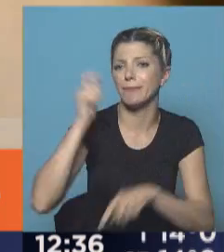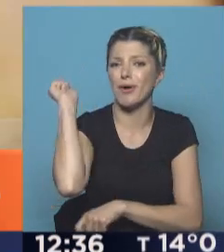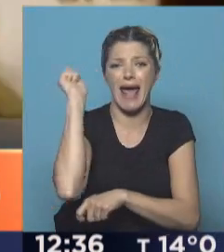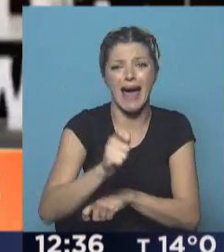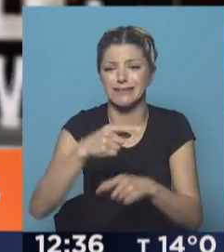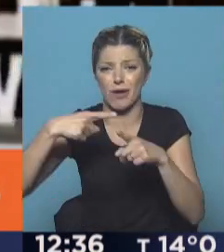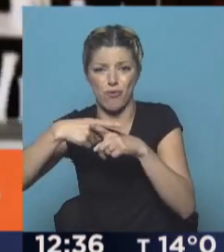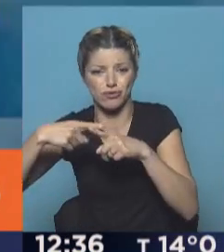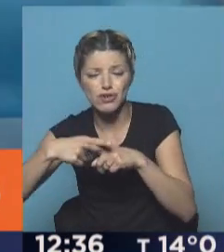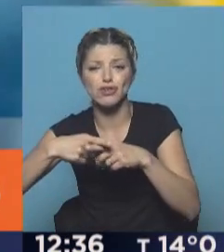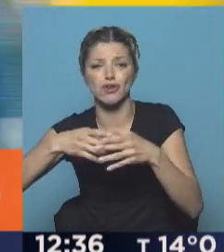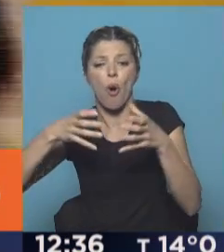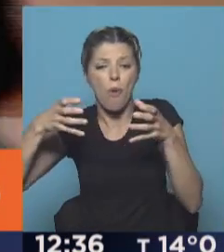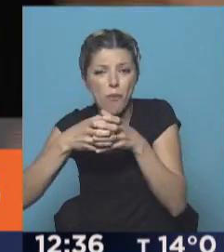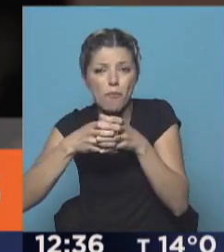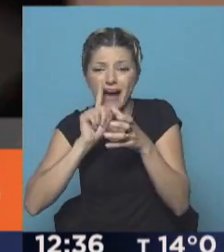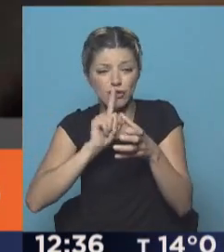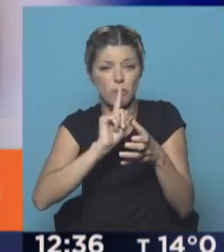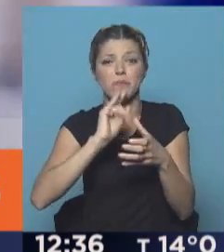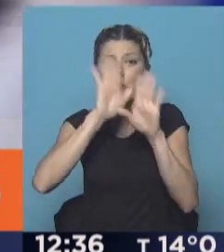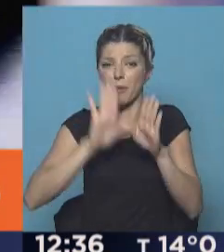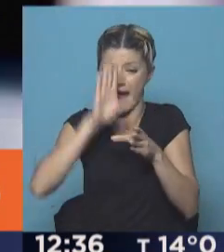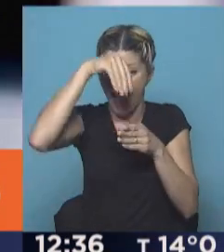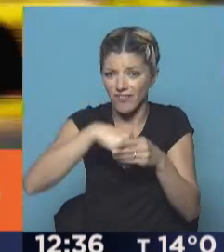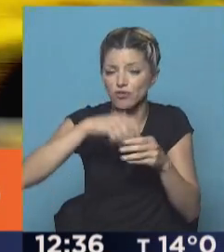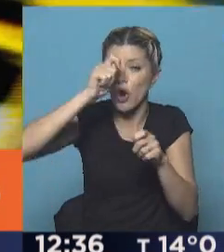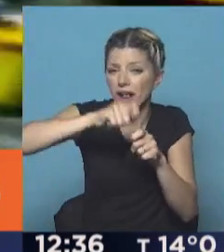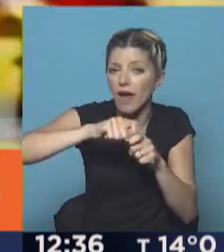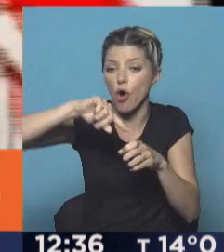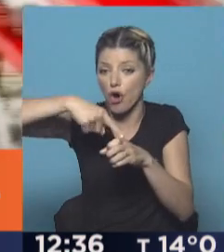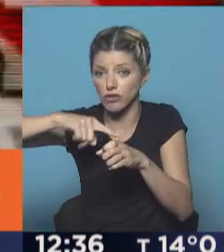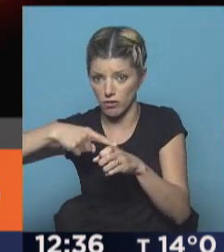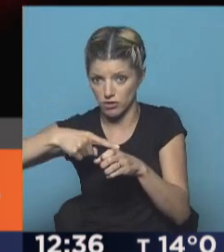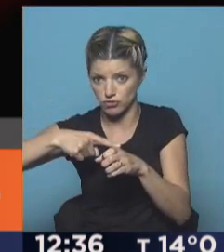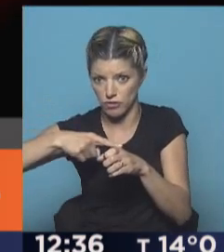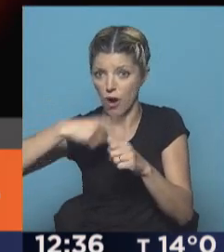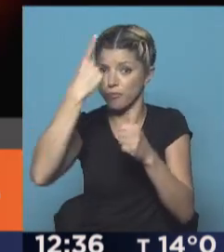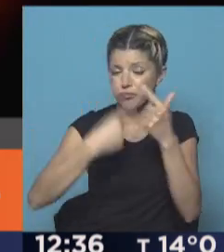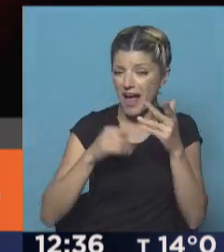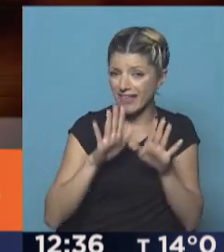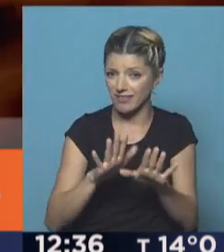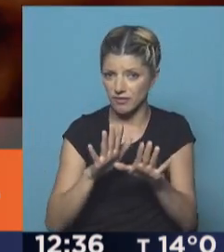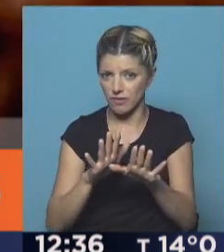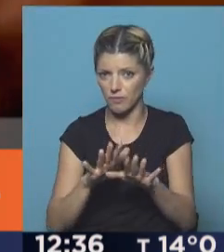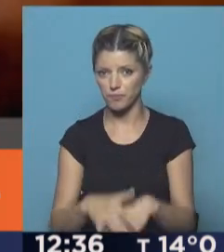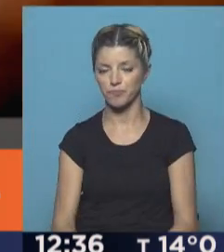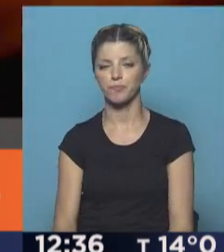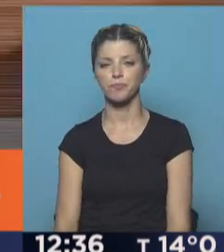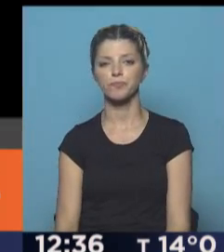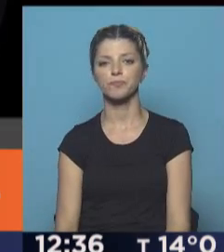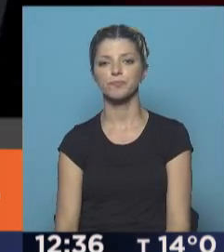cuchillos, bombas improvisadas con clavos y tornillos. Avance, avance, avance sans jamais